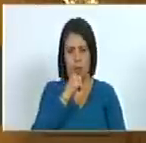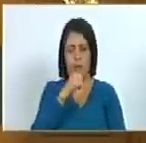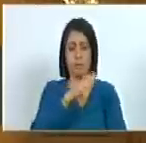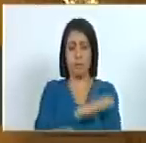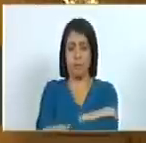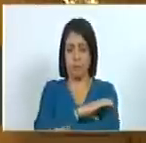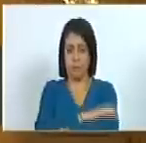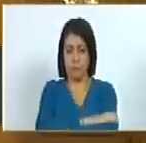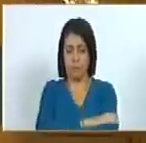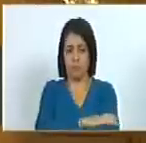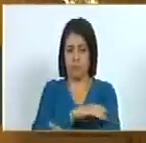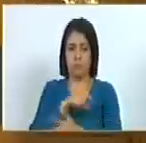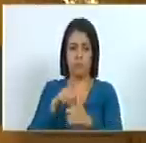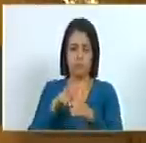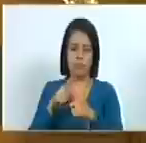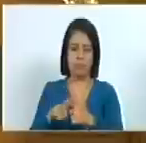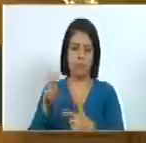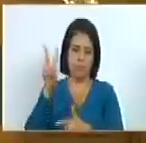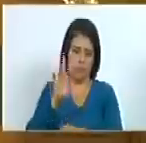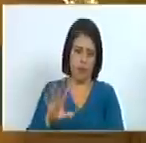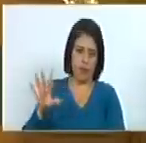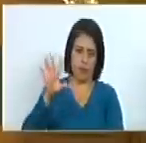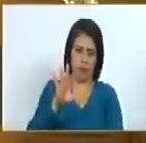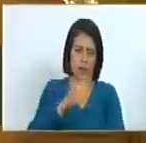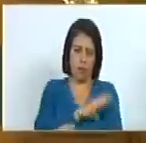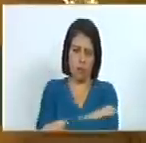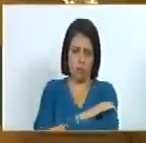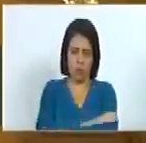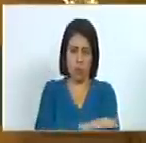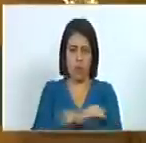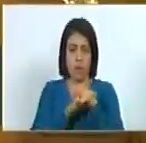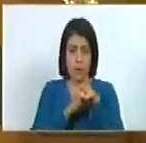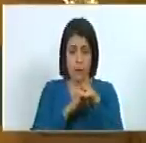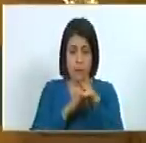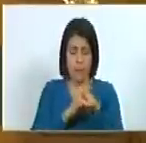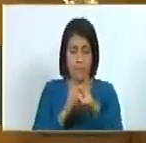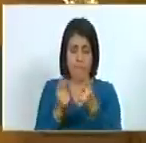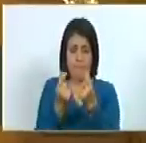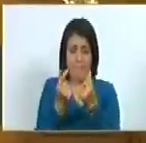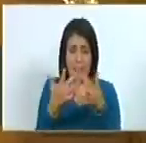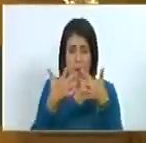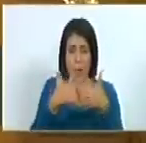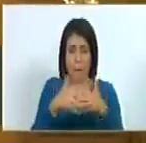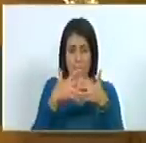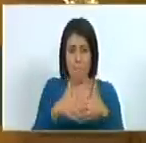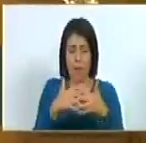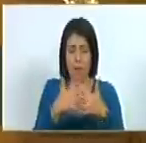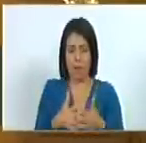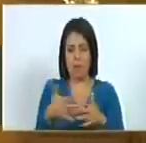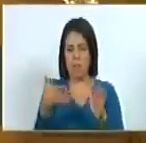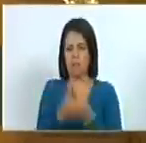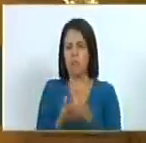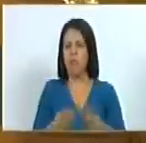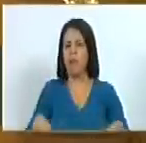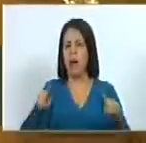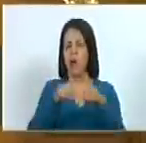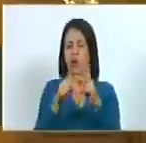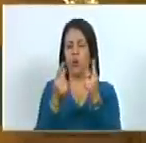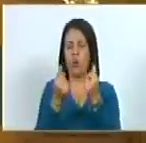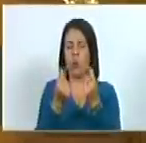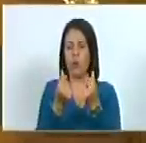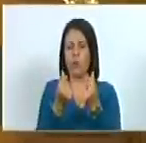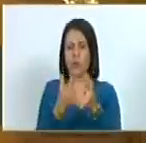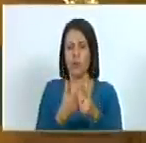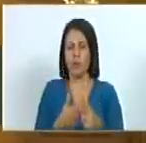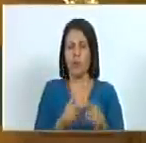derecha golpista venezolana. Ese activo está valorado en